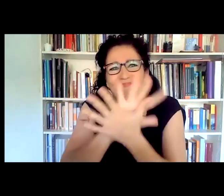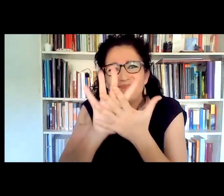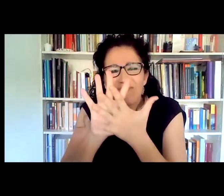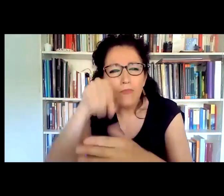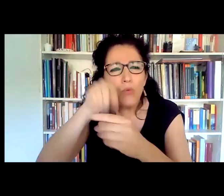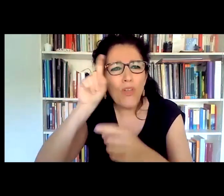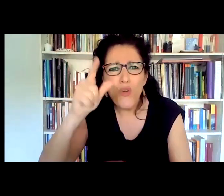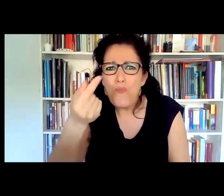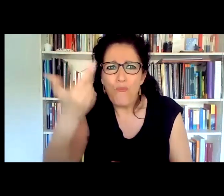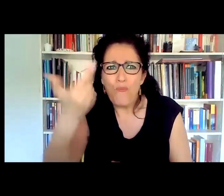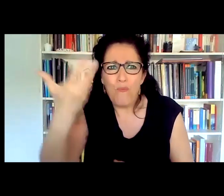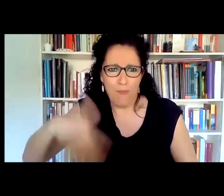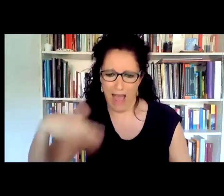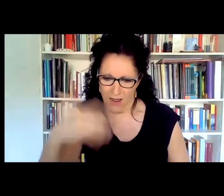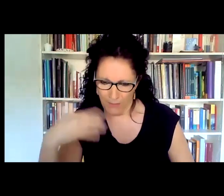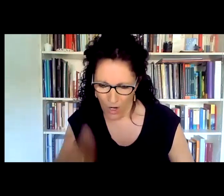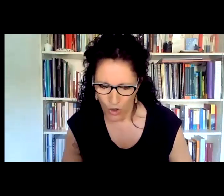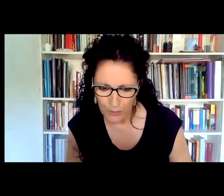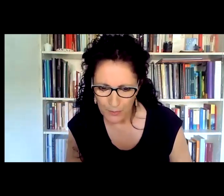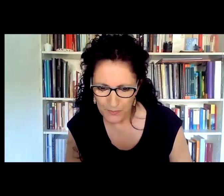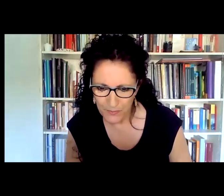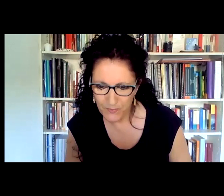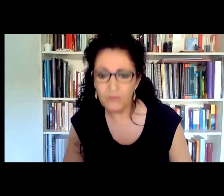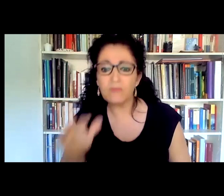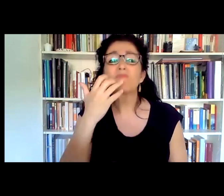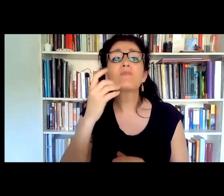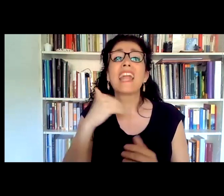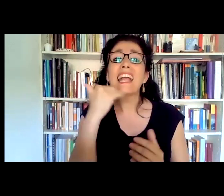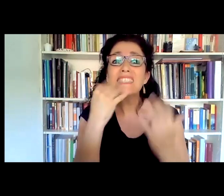97,7% opinan que es muy valiosa.